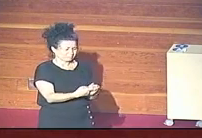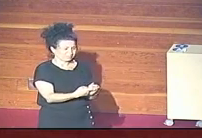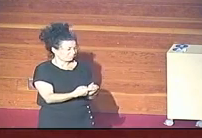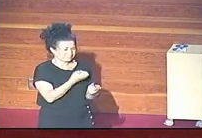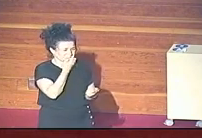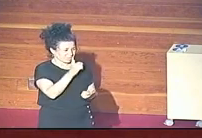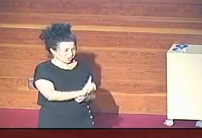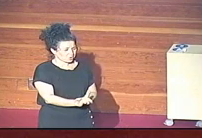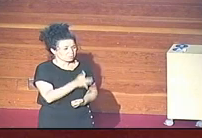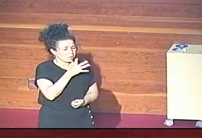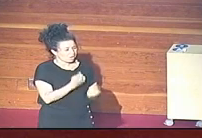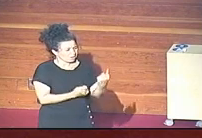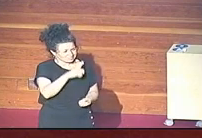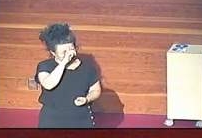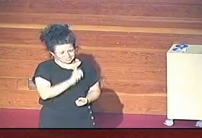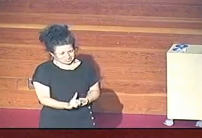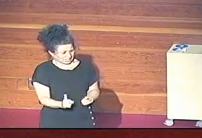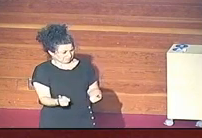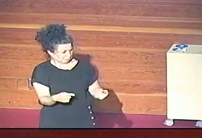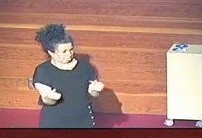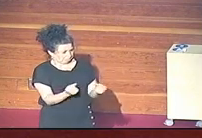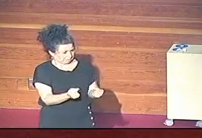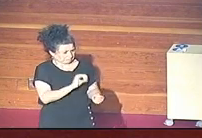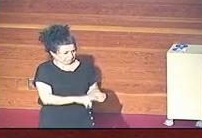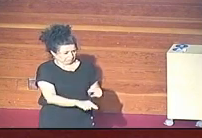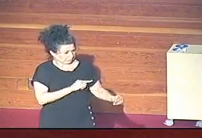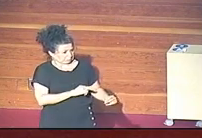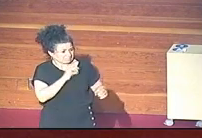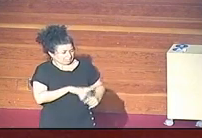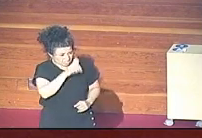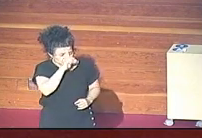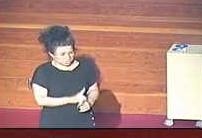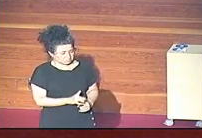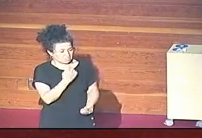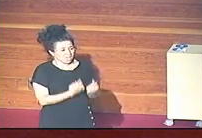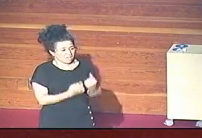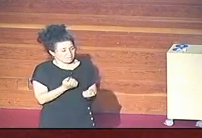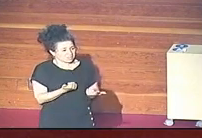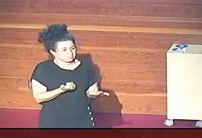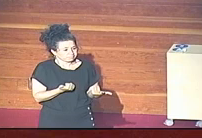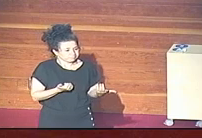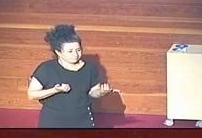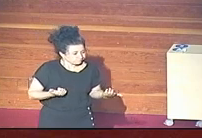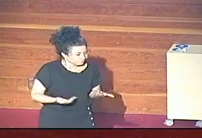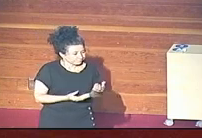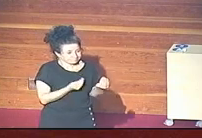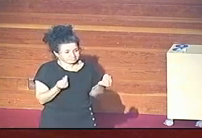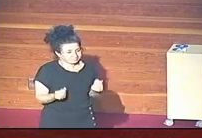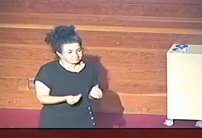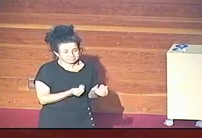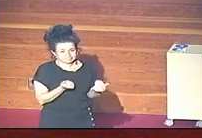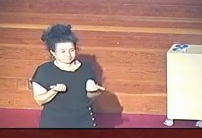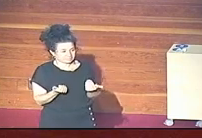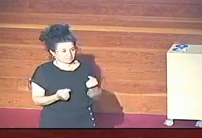estás debatiendo quién te está respondiendo con lo cual hay veces que bueno pues se entra en en unas